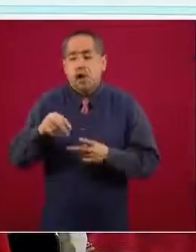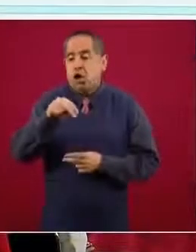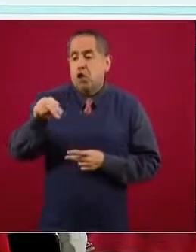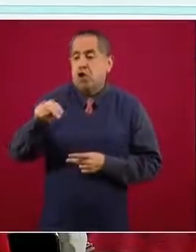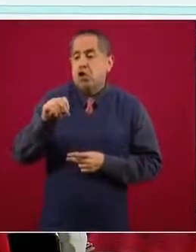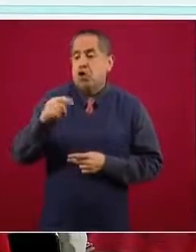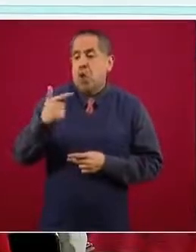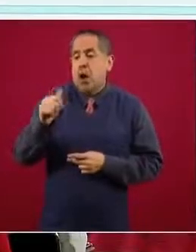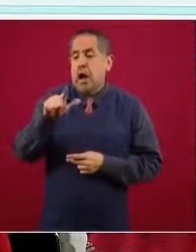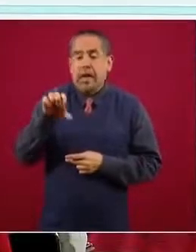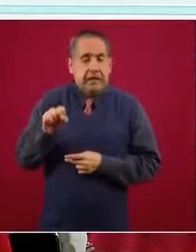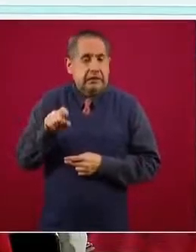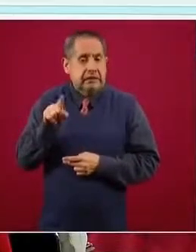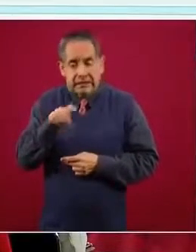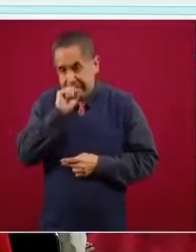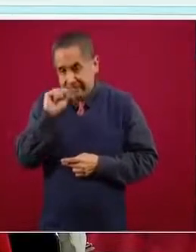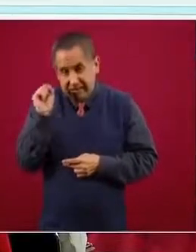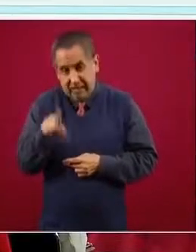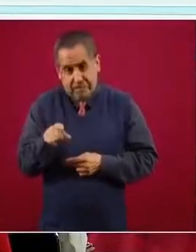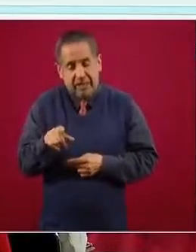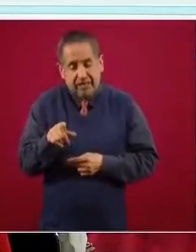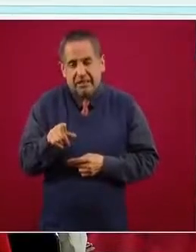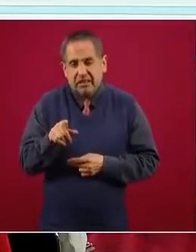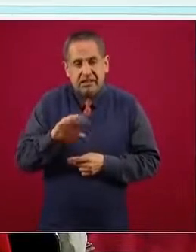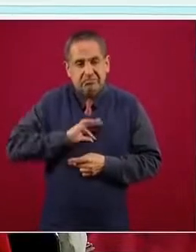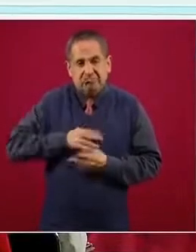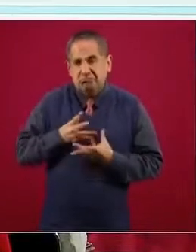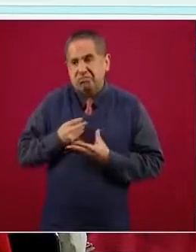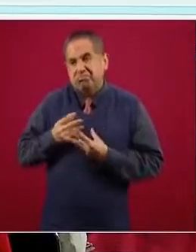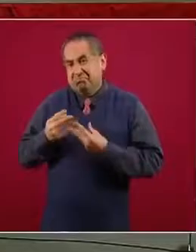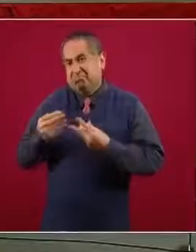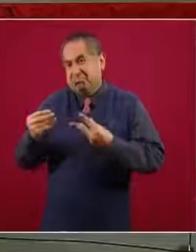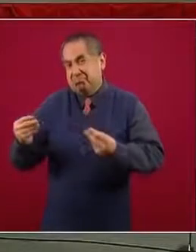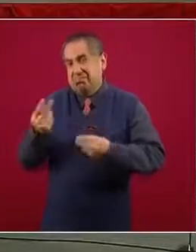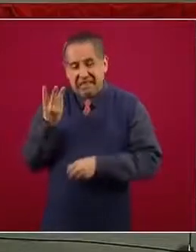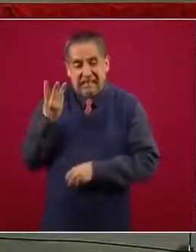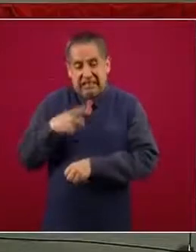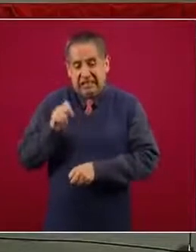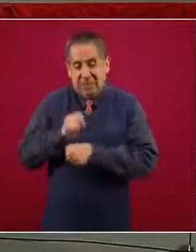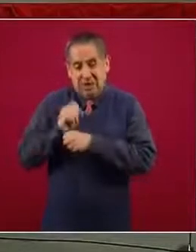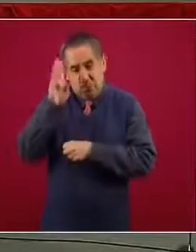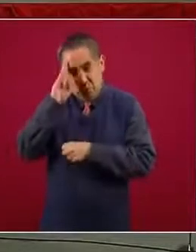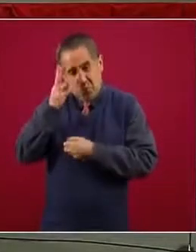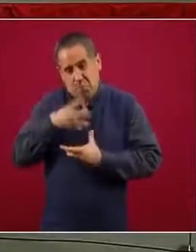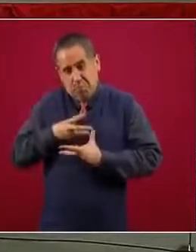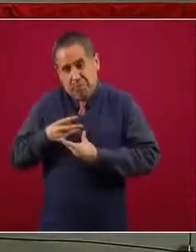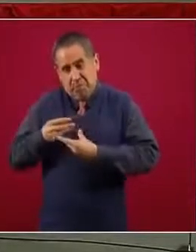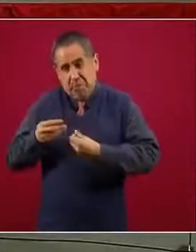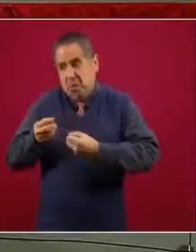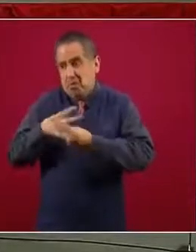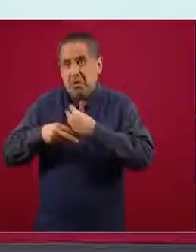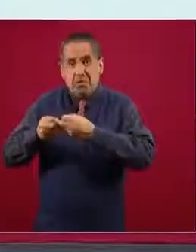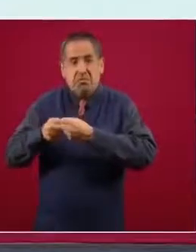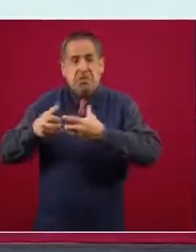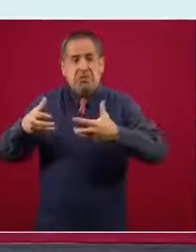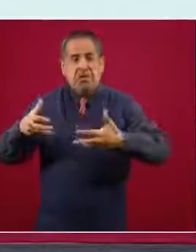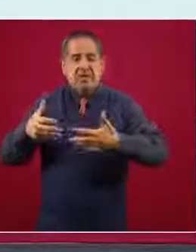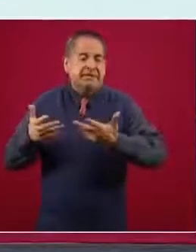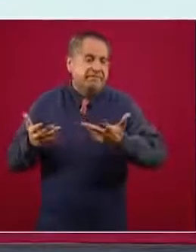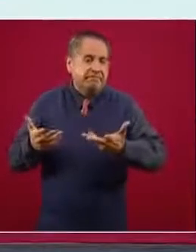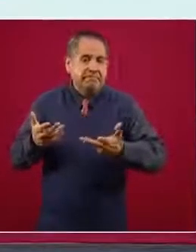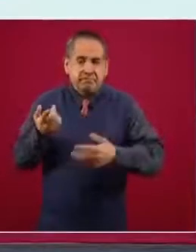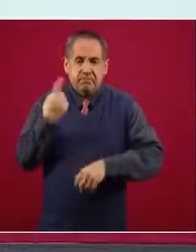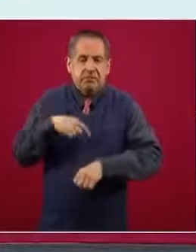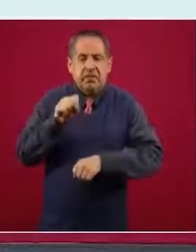Nogales. Nogales también ha mantenido una transmisión importante las últimas tres semanas y el crecimiento prácticamente se dio desde